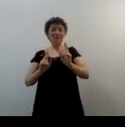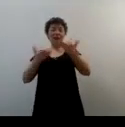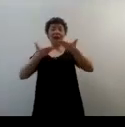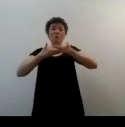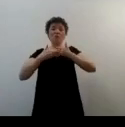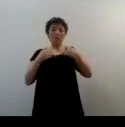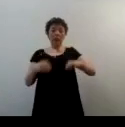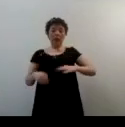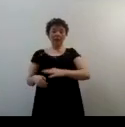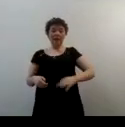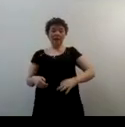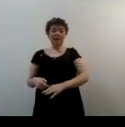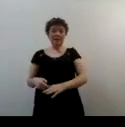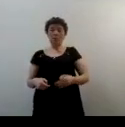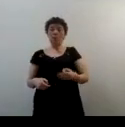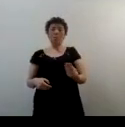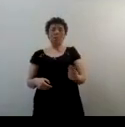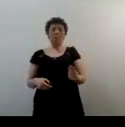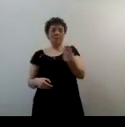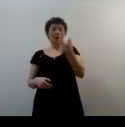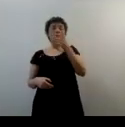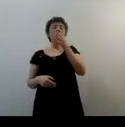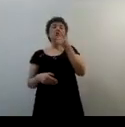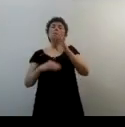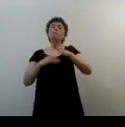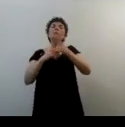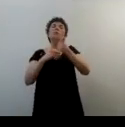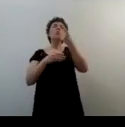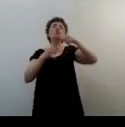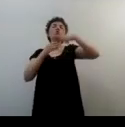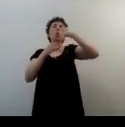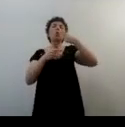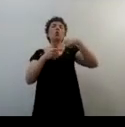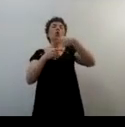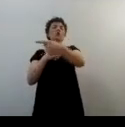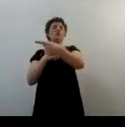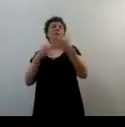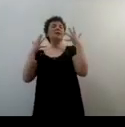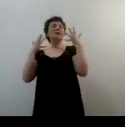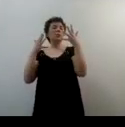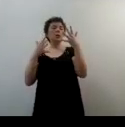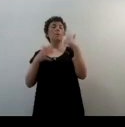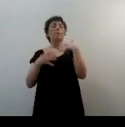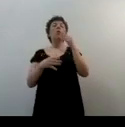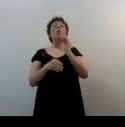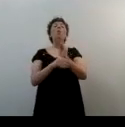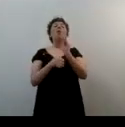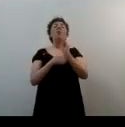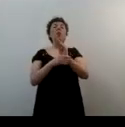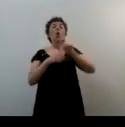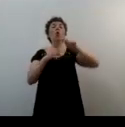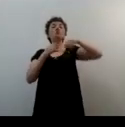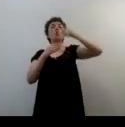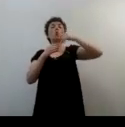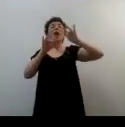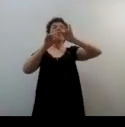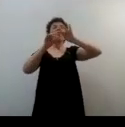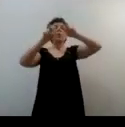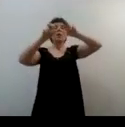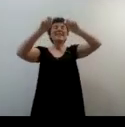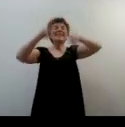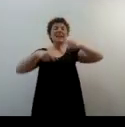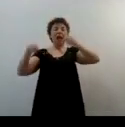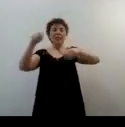yogur al día siempre va a ser recomendable. Y cuidado, que sean yogures sin azúcares añadidos, que es muy fácil encontrar yogures